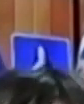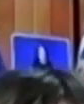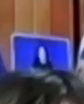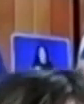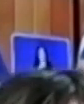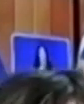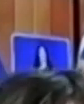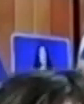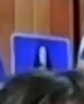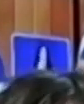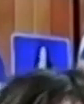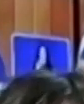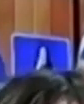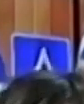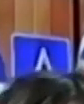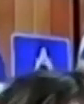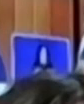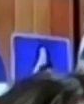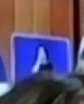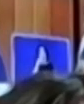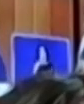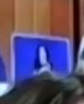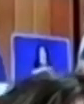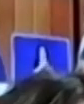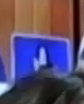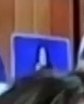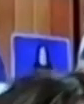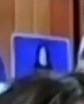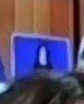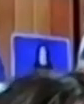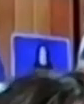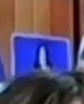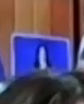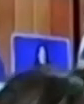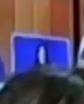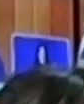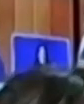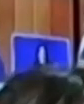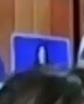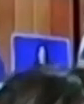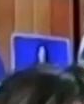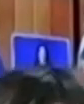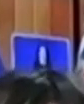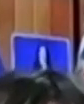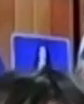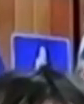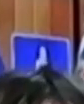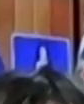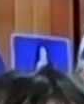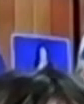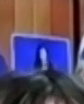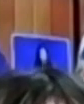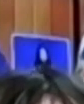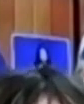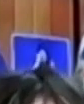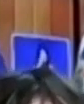parece desde o primeiro momento moi interesante e que era importante debatila tamén aquí no Parlamento de Galiza, non só por os lazos históricos e